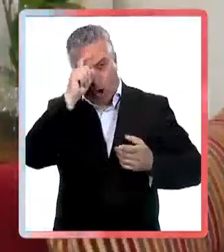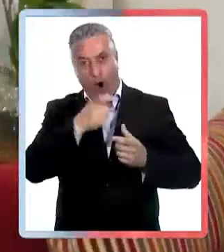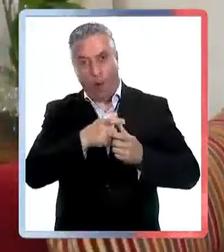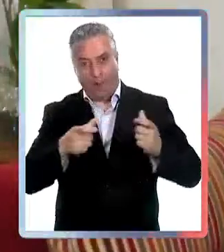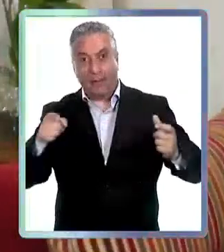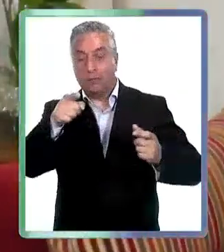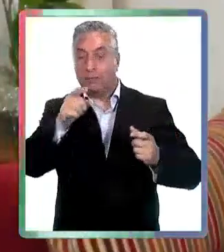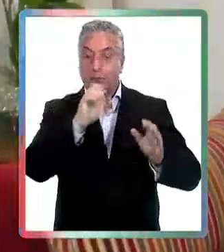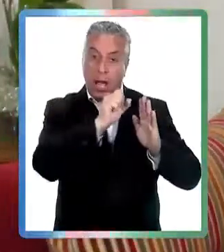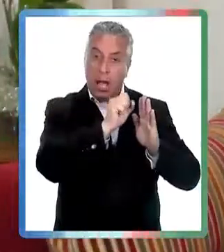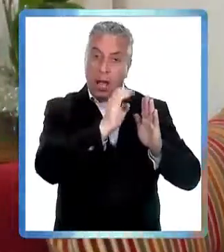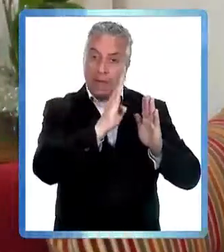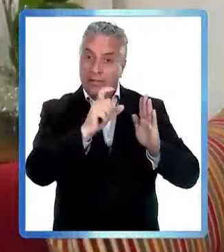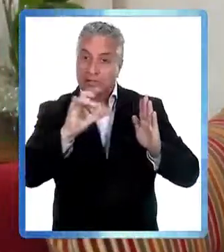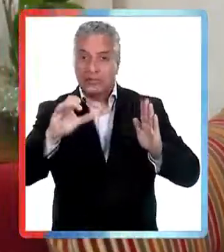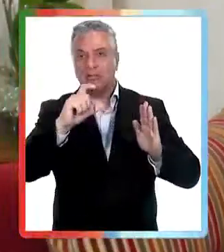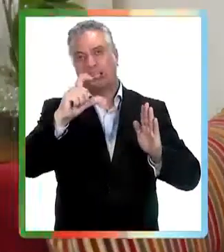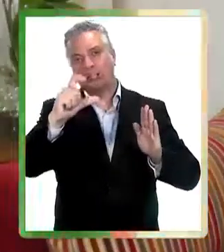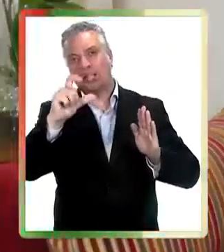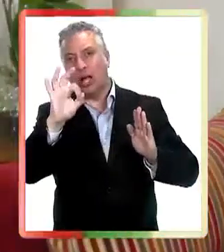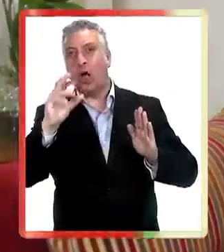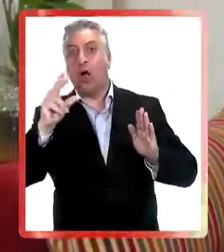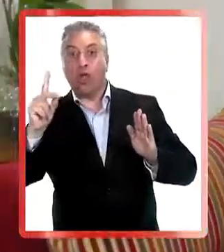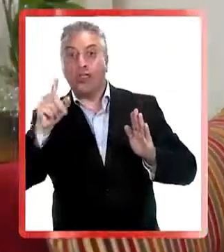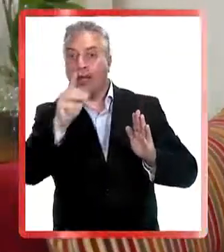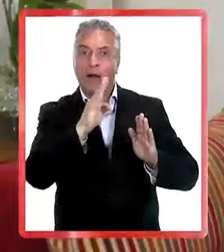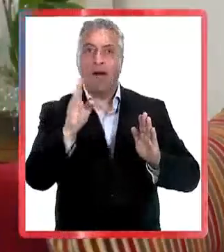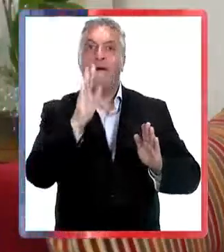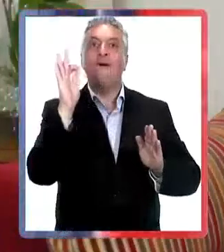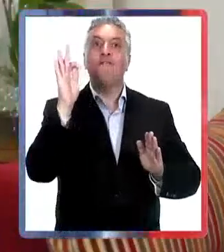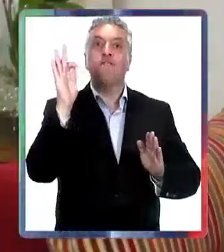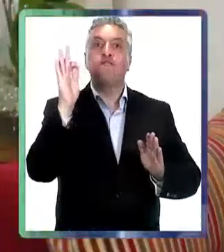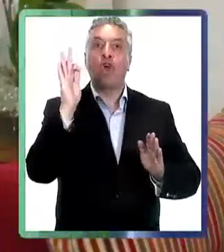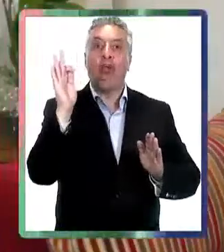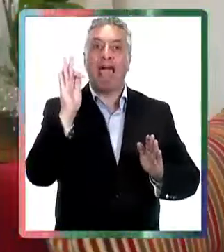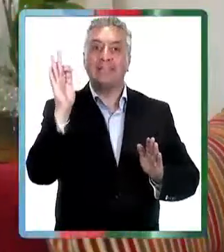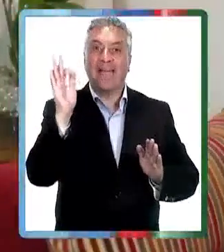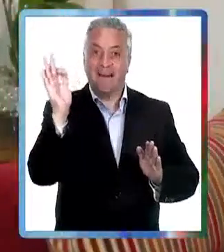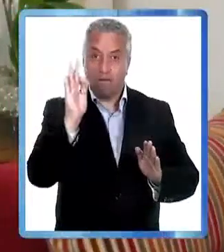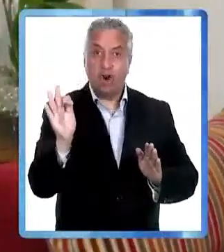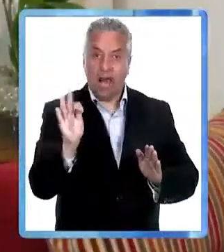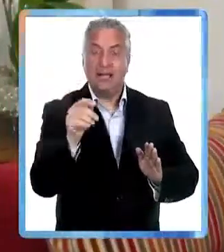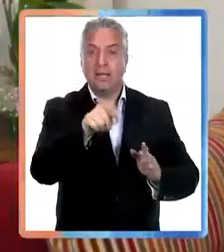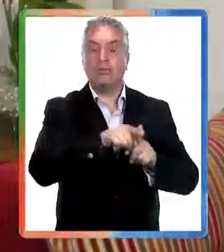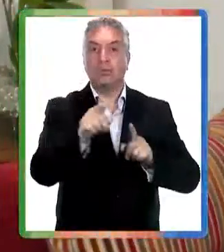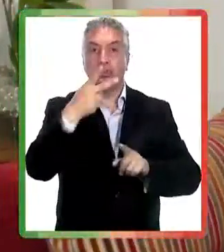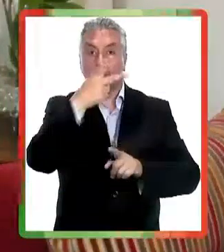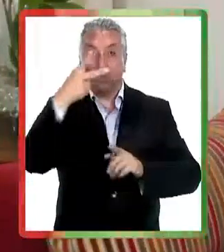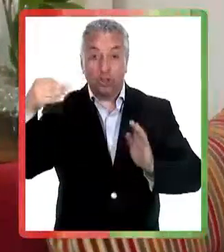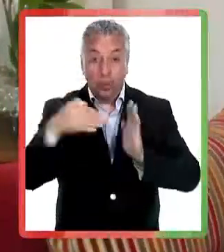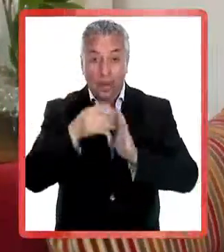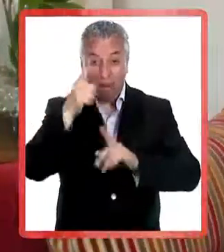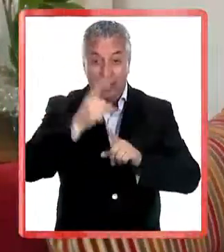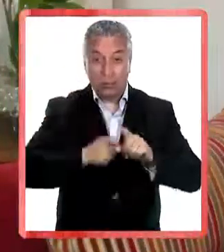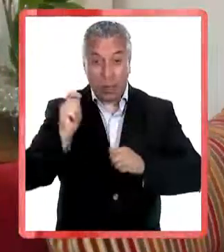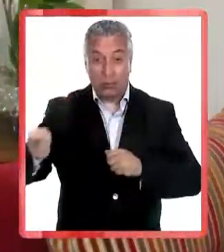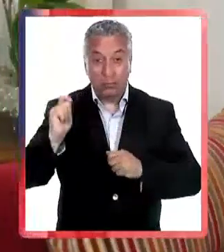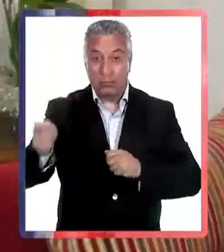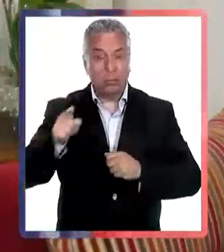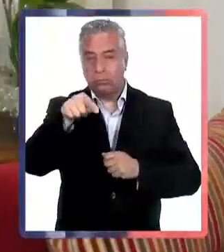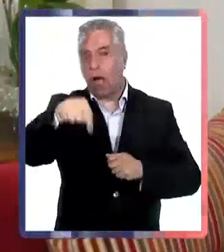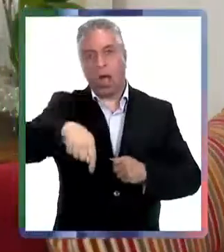por la letra que se encontraba en la C o en la D en FONASA tenía que pagar 200.000 pesos mensuales, ya